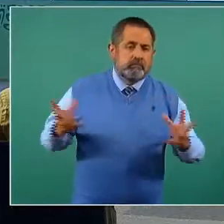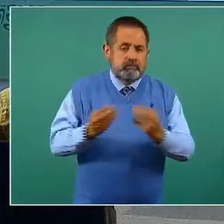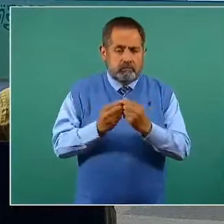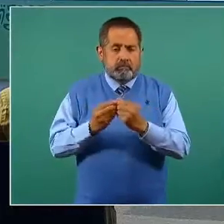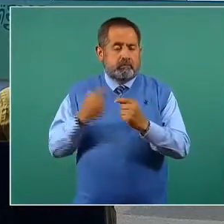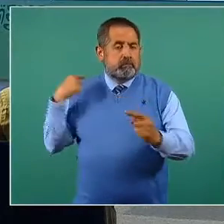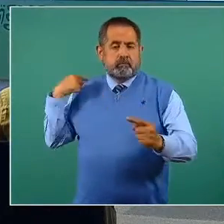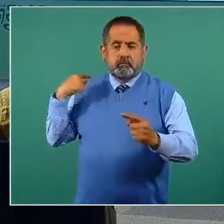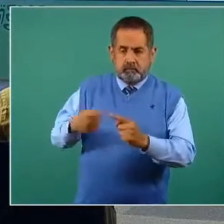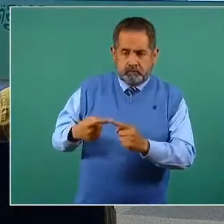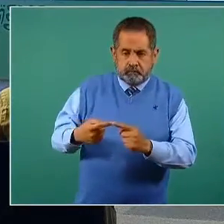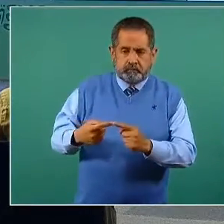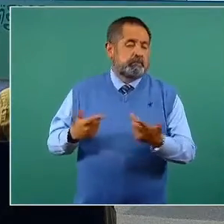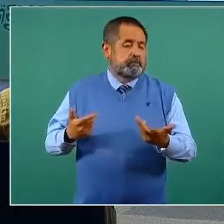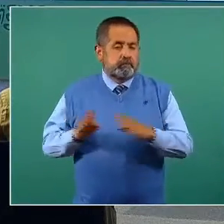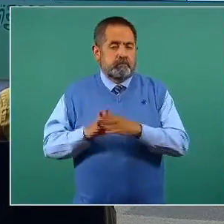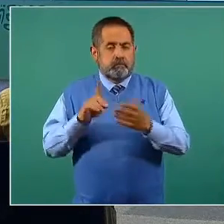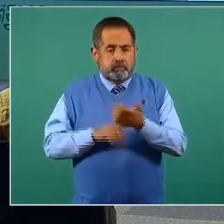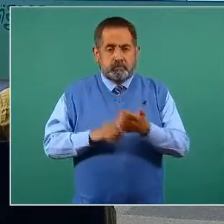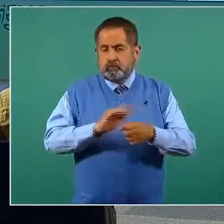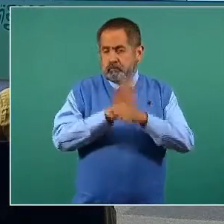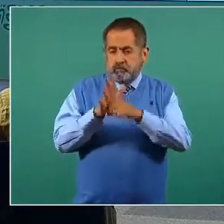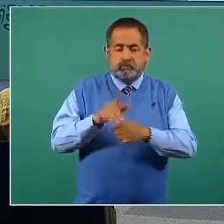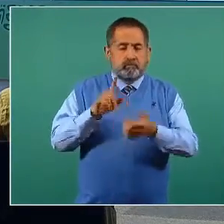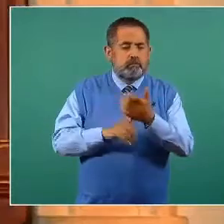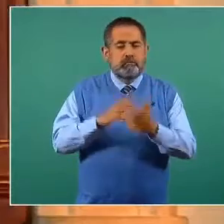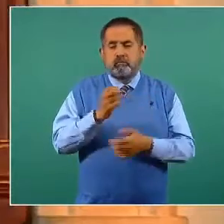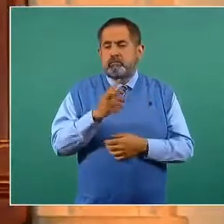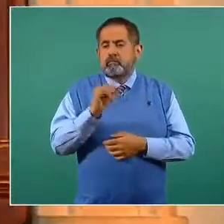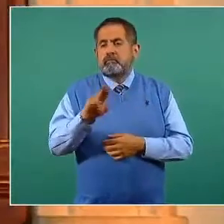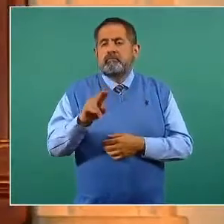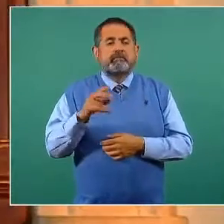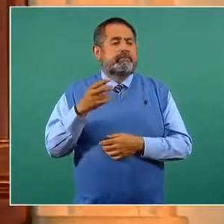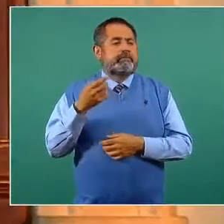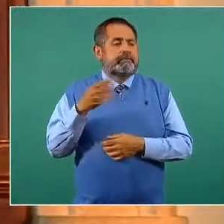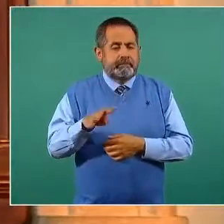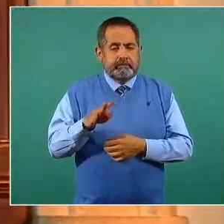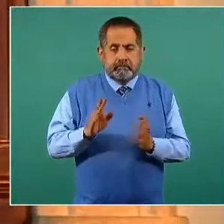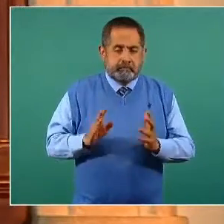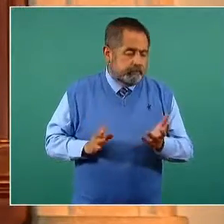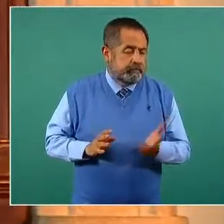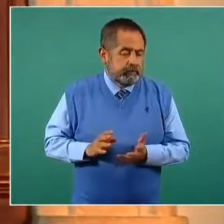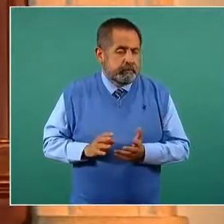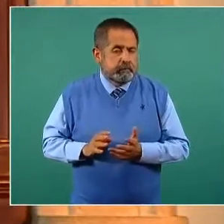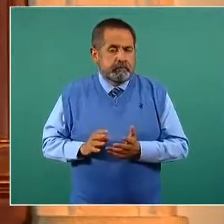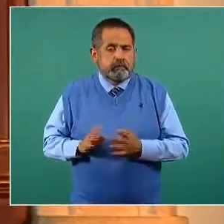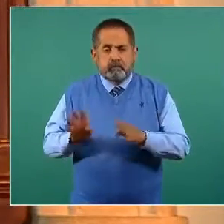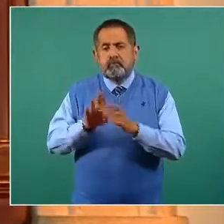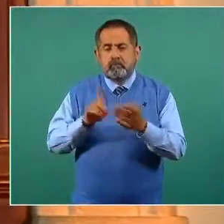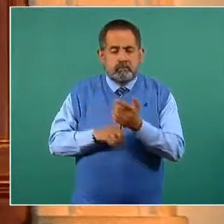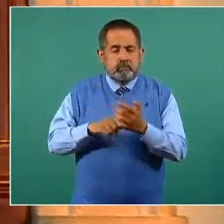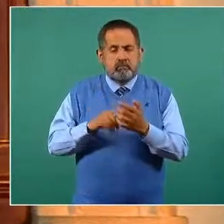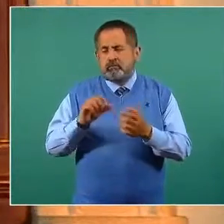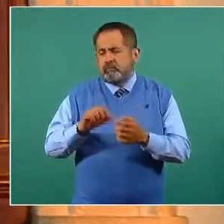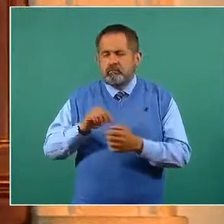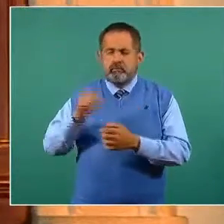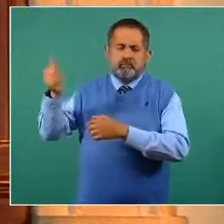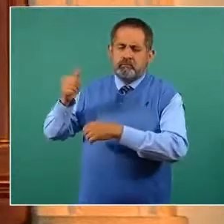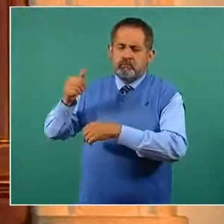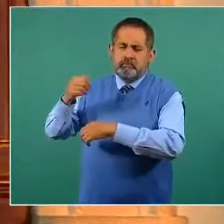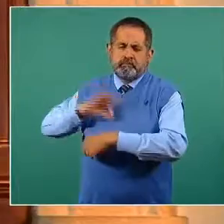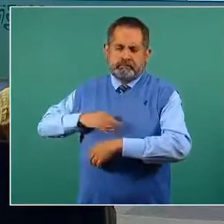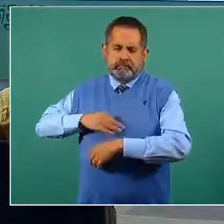un evento que en este caso es la epidemia de COVID-19. No ocurre así normalmente con muchas otras enfermedades,